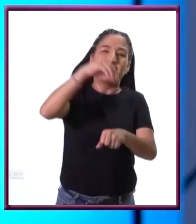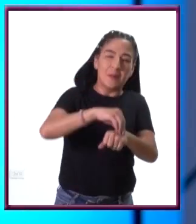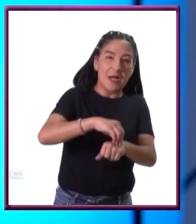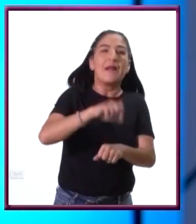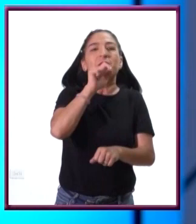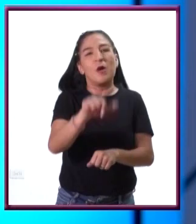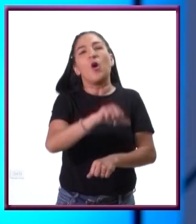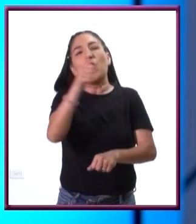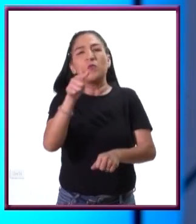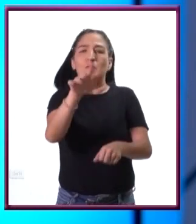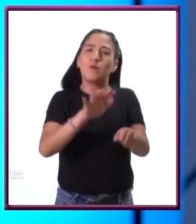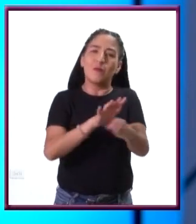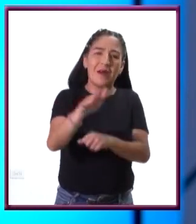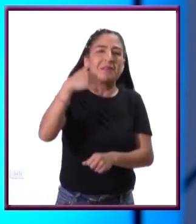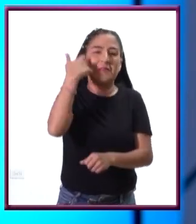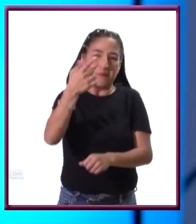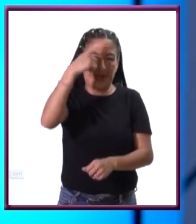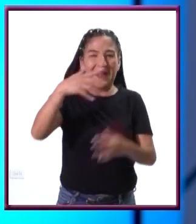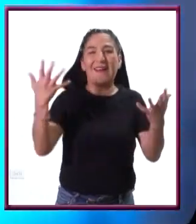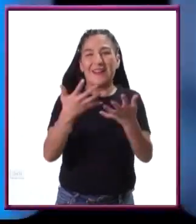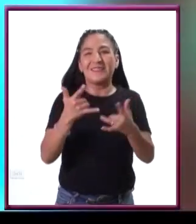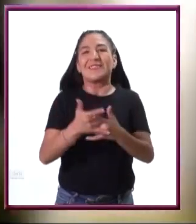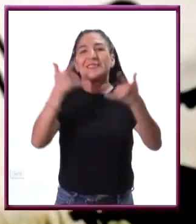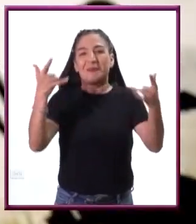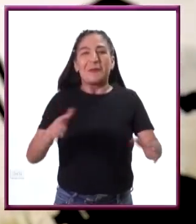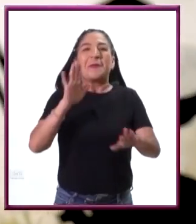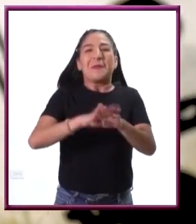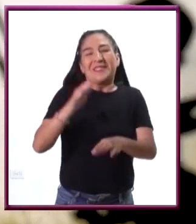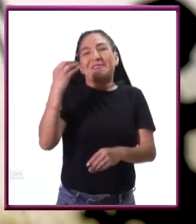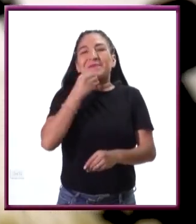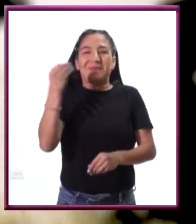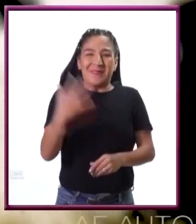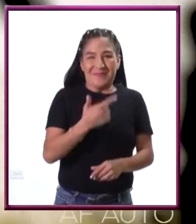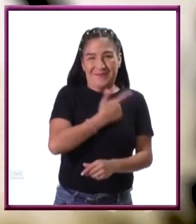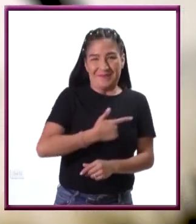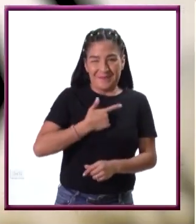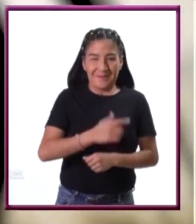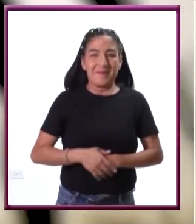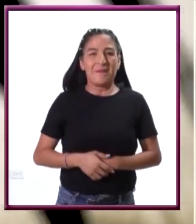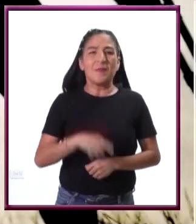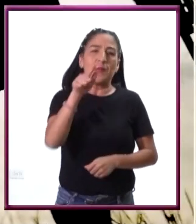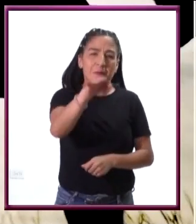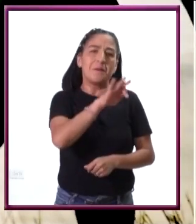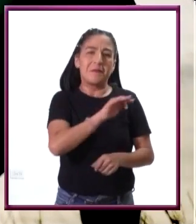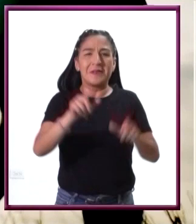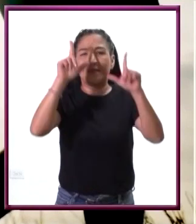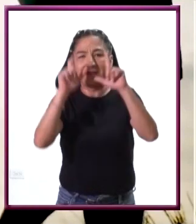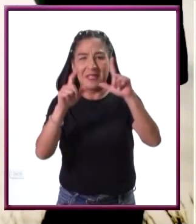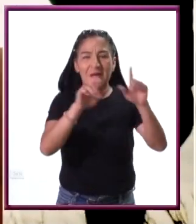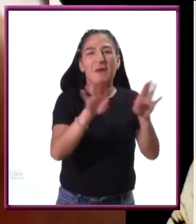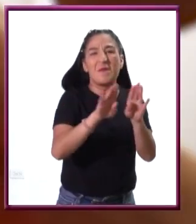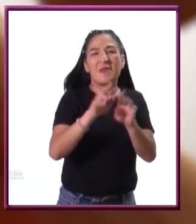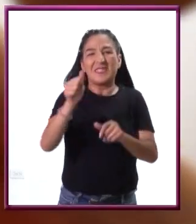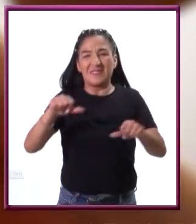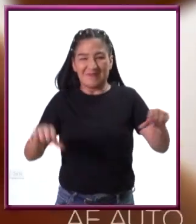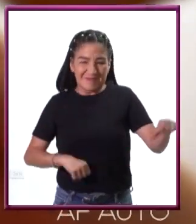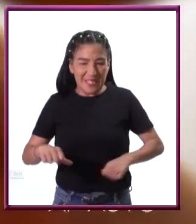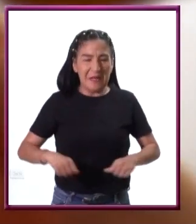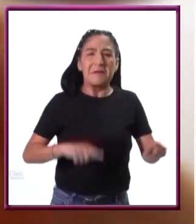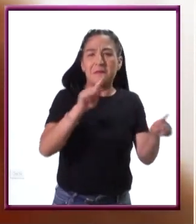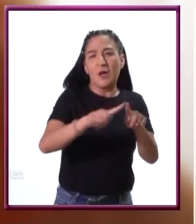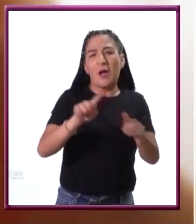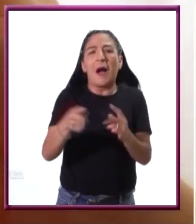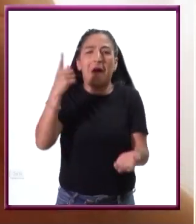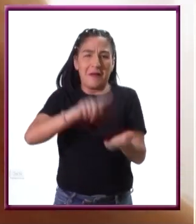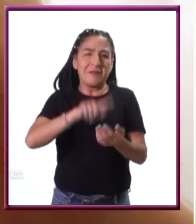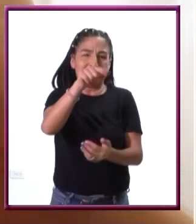elementos para hacer la historia más entretenida. Puedes tomar fotografías de actividades comunes que se den en tu casa. También